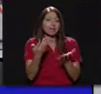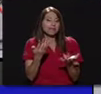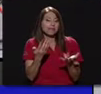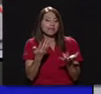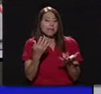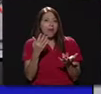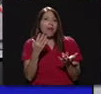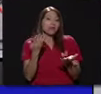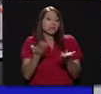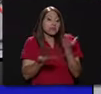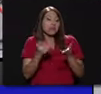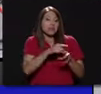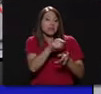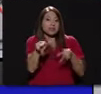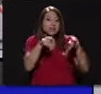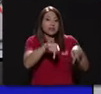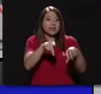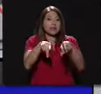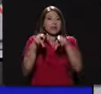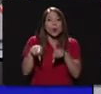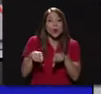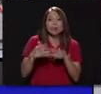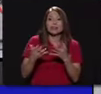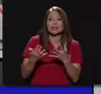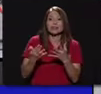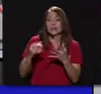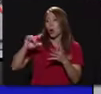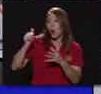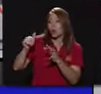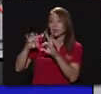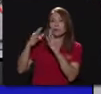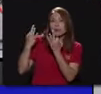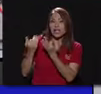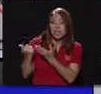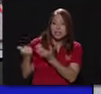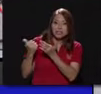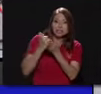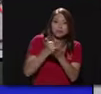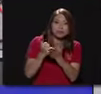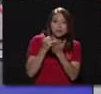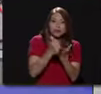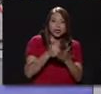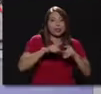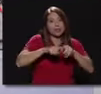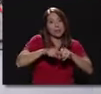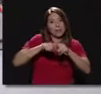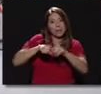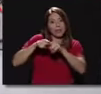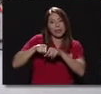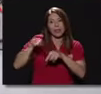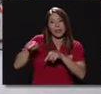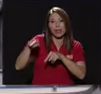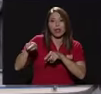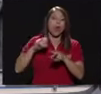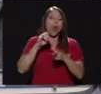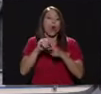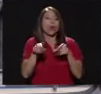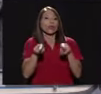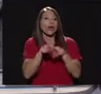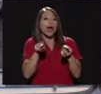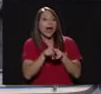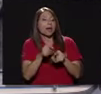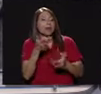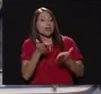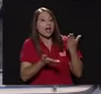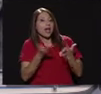repente están acudiendo a otros parientes y entonces esto aumenta la relación de dependencia, y también porque probablemente están siendo